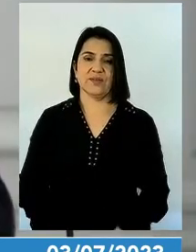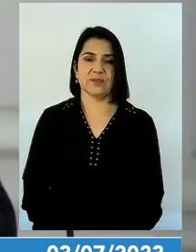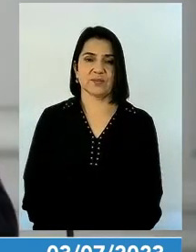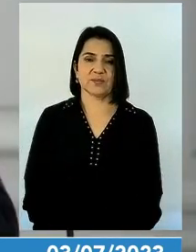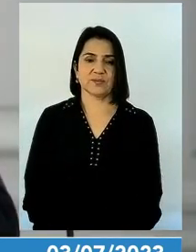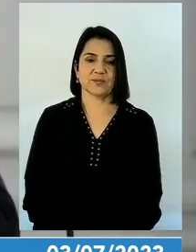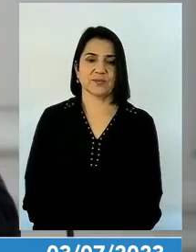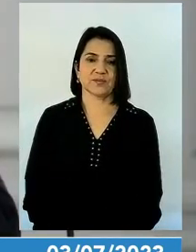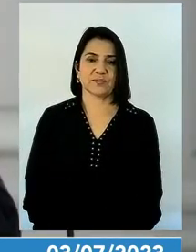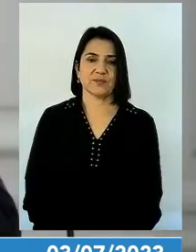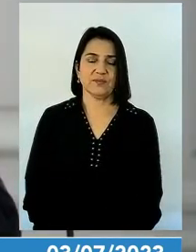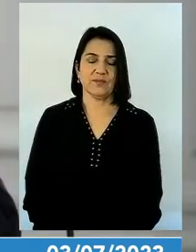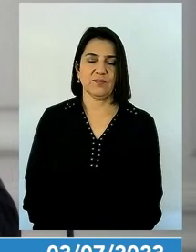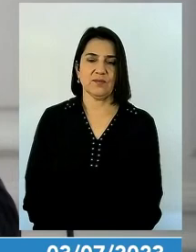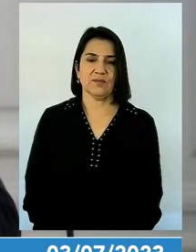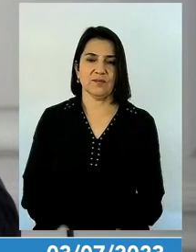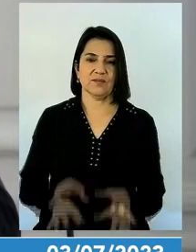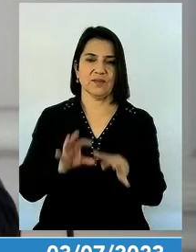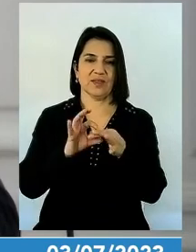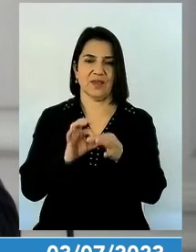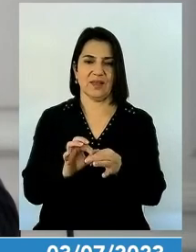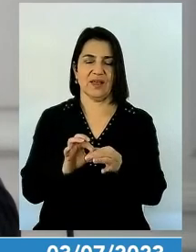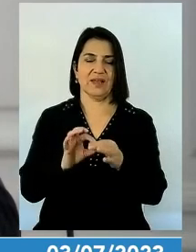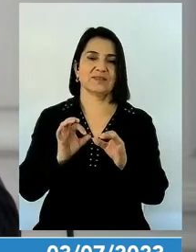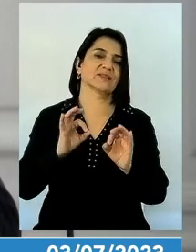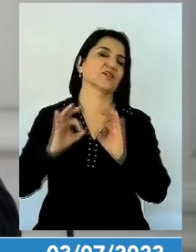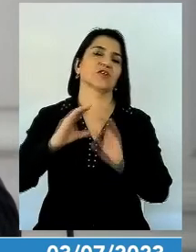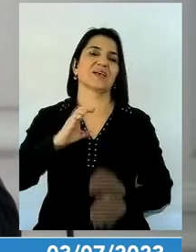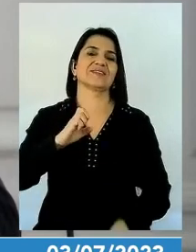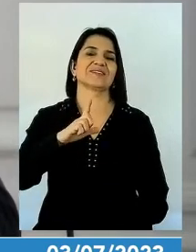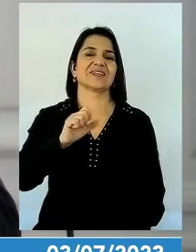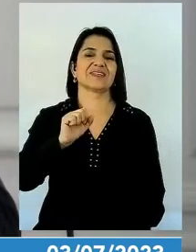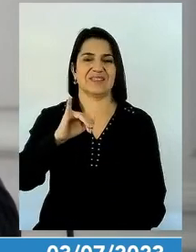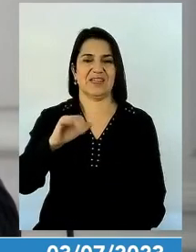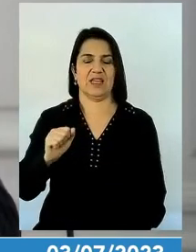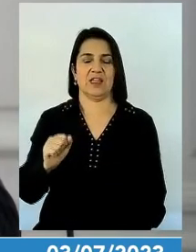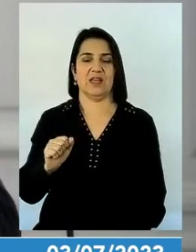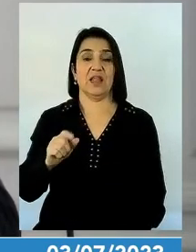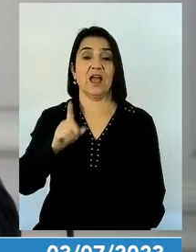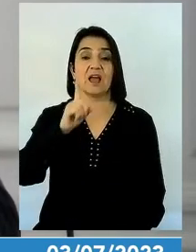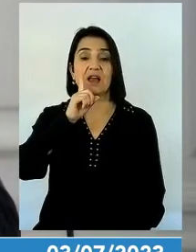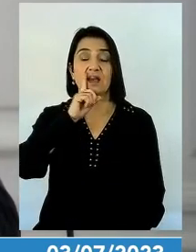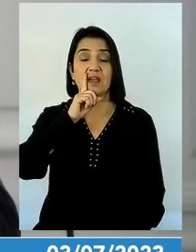Muchas gracias, señora Cecilia Cancino. Retoma la palabra entonces Claudia Andrade.